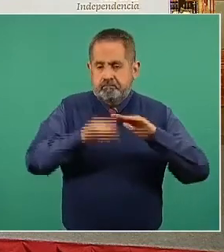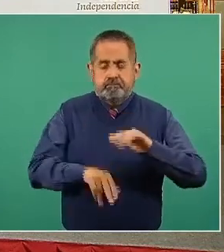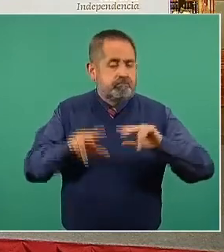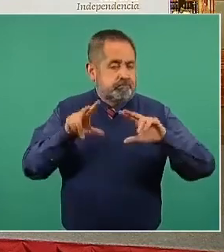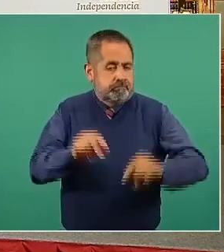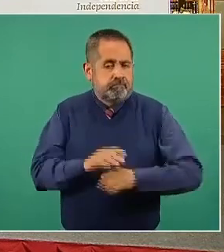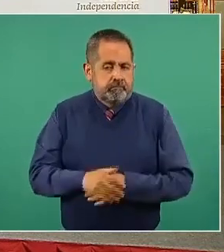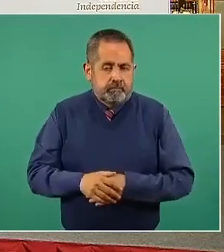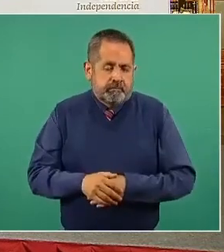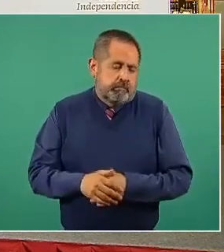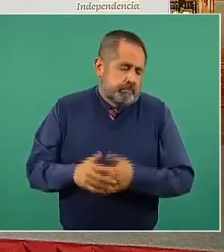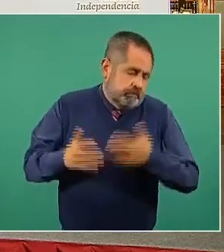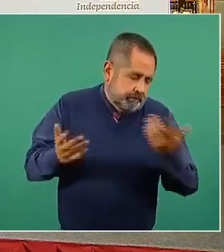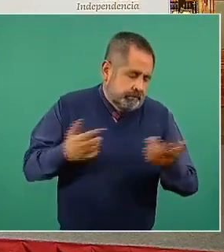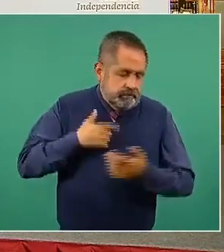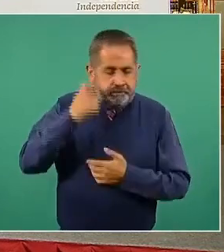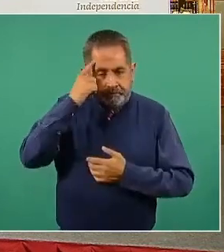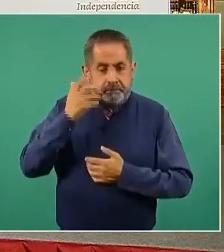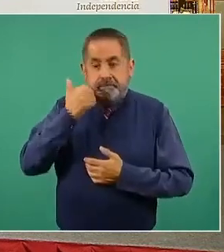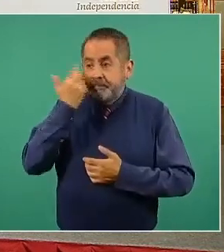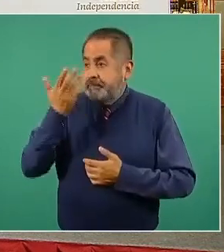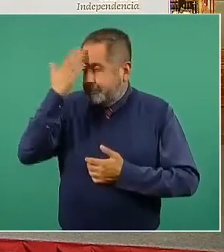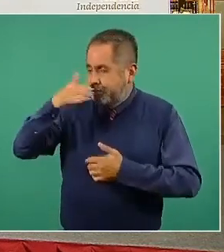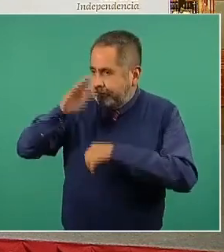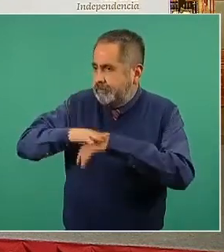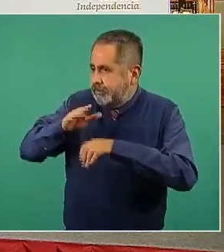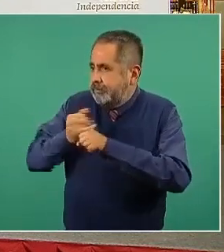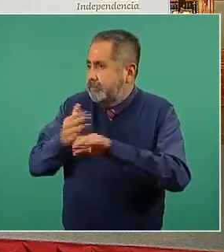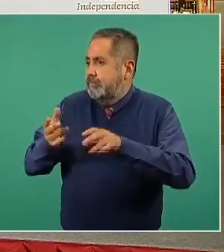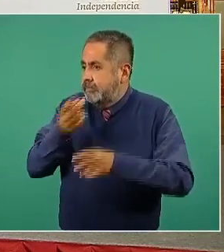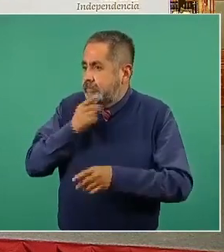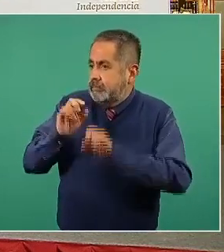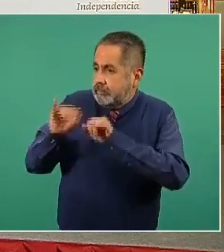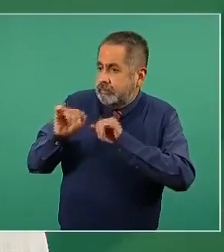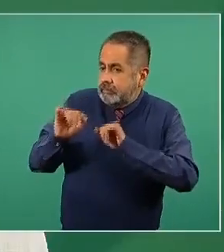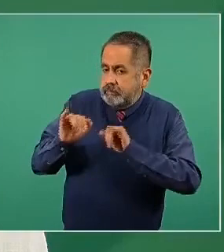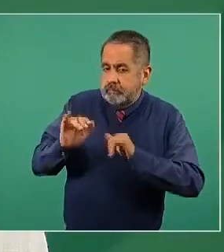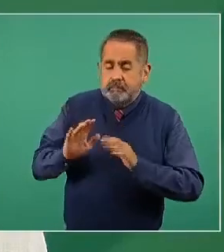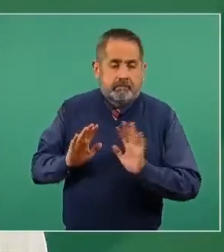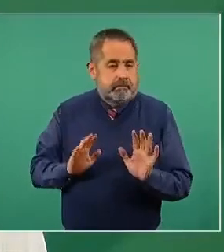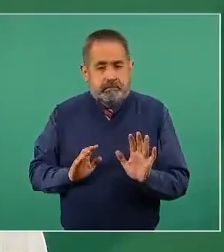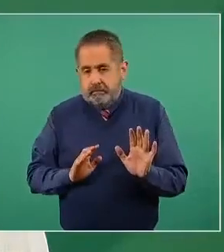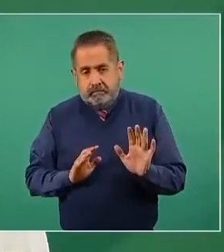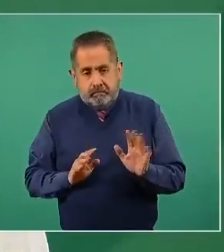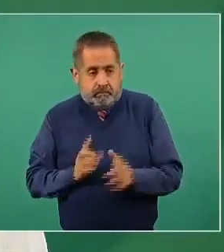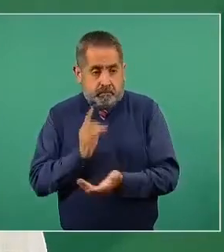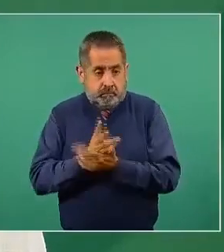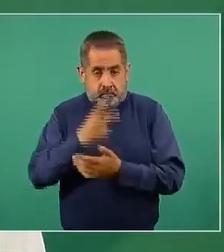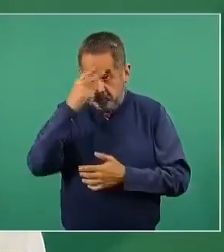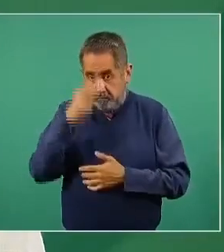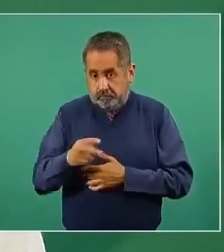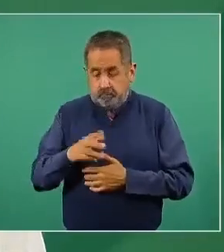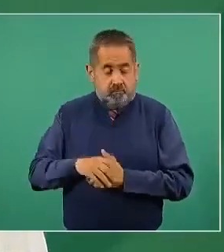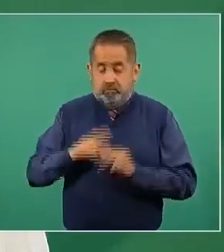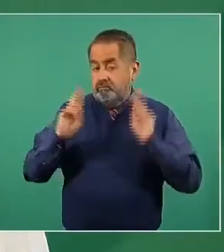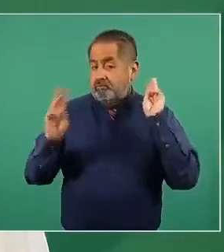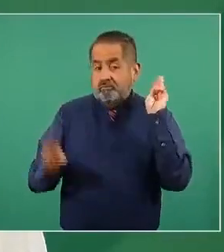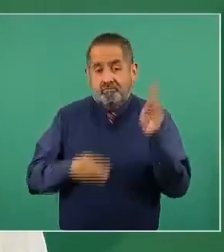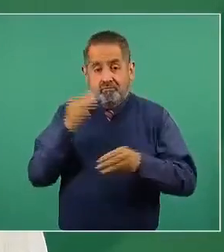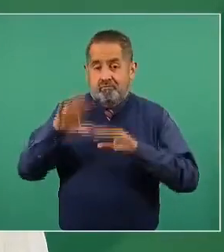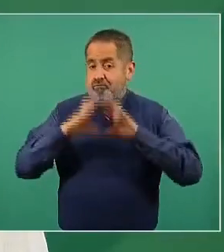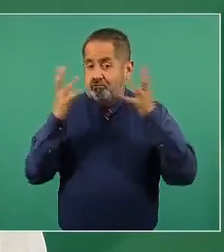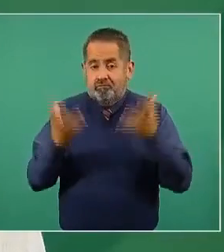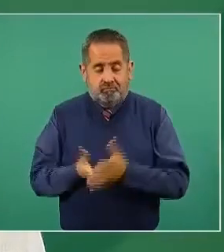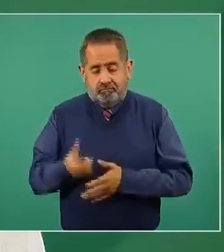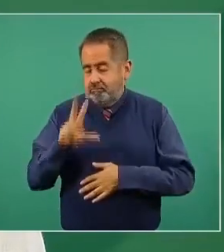todos quisiéramos tener ya información suficiente, no es un problema solamente en México, es de todo el mundo.